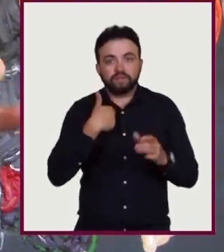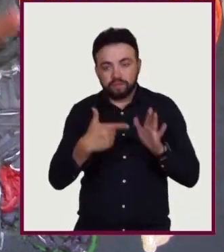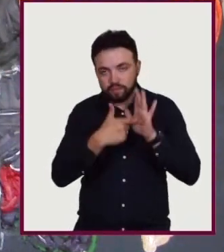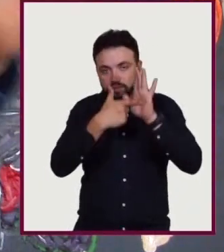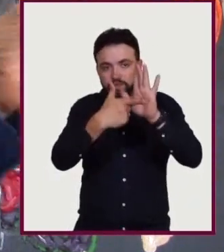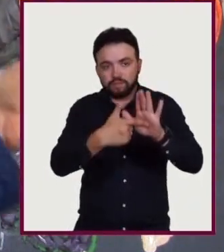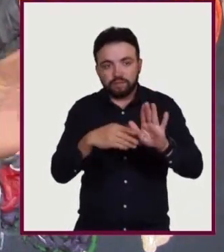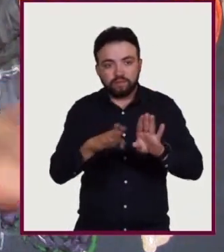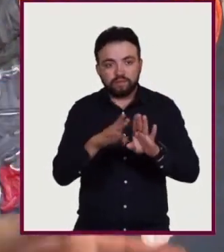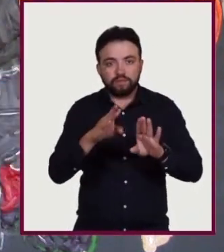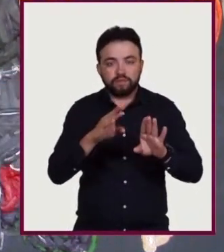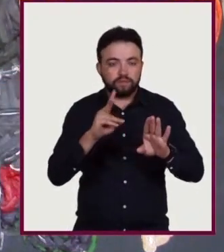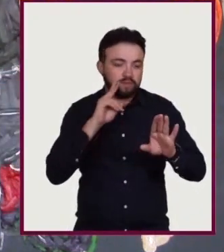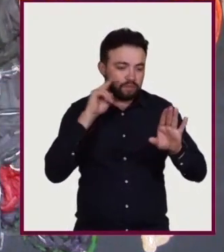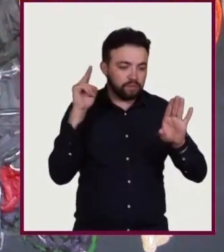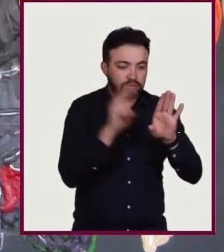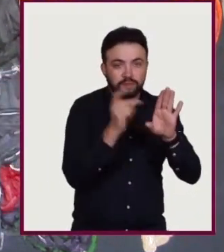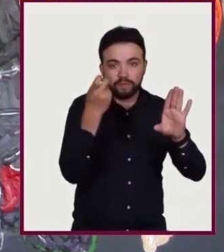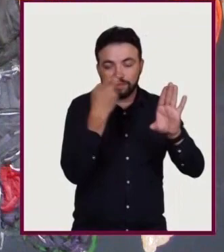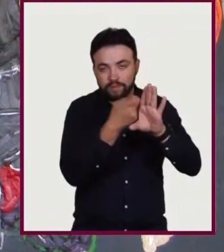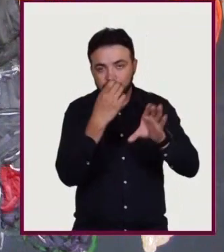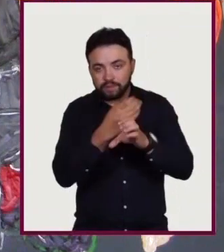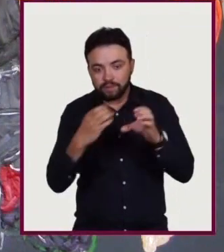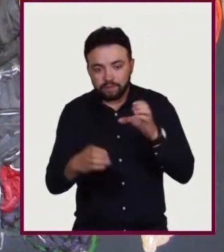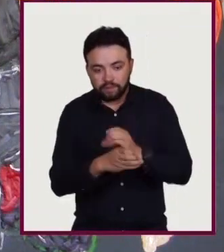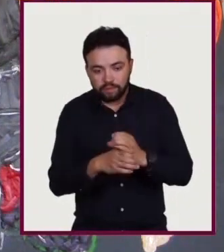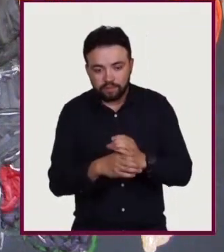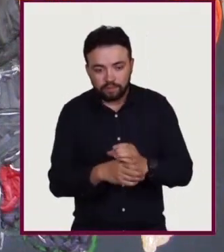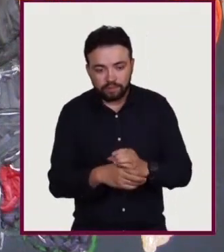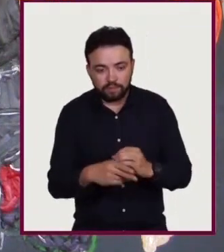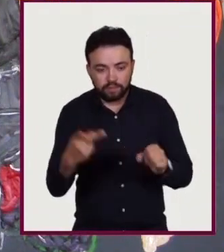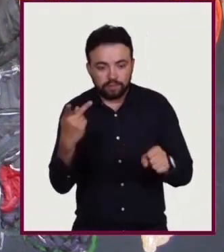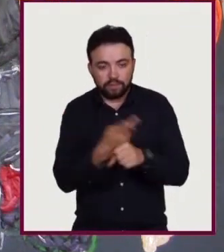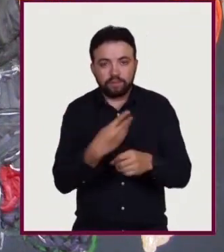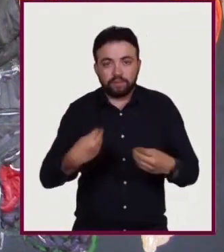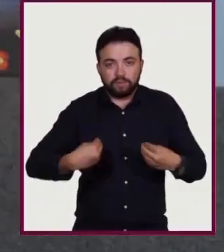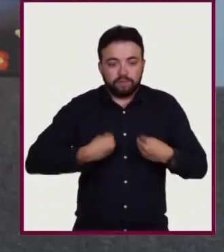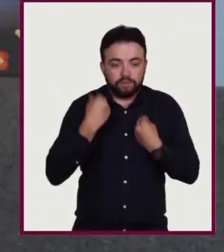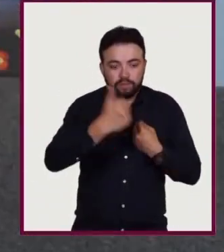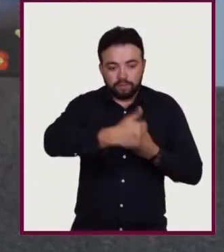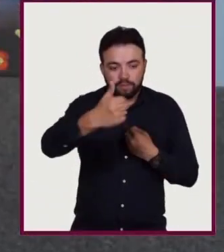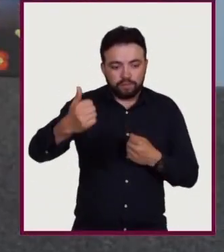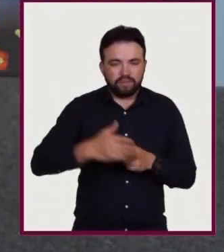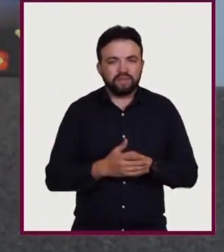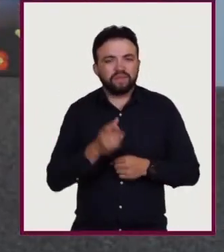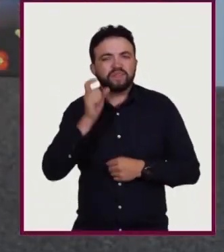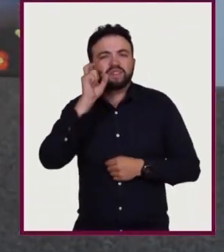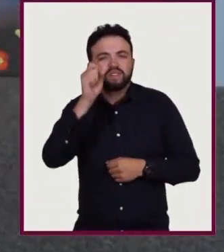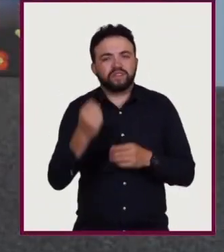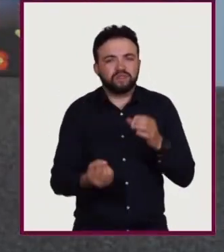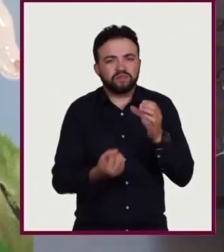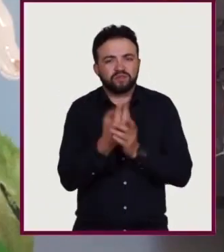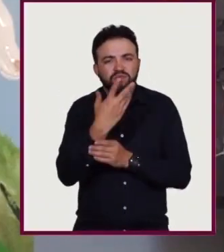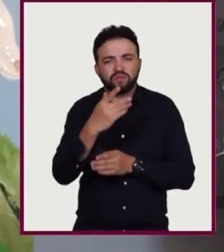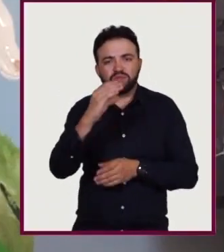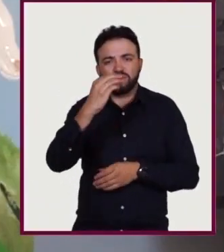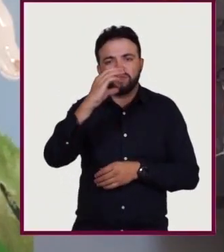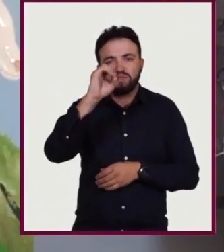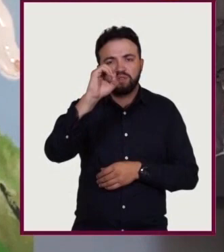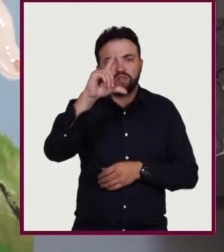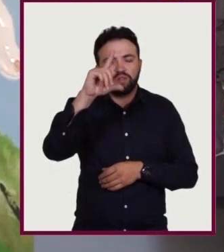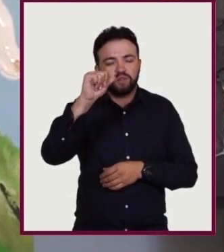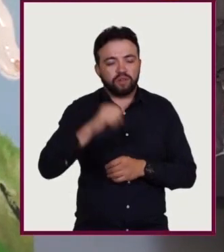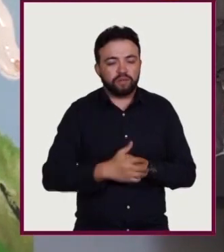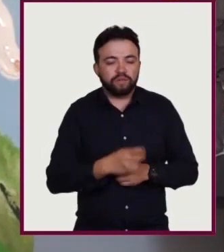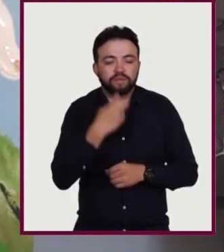representar esos fragmentos de la vida también. ¿Quiénes son la nueva ola? La nueva ola